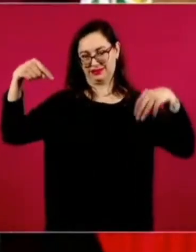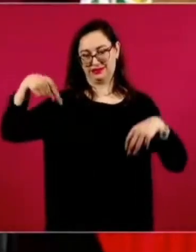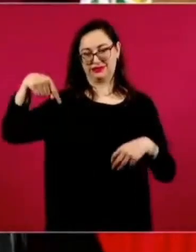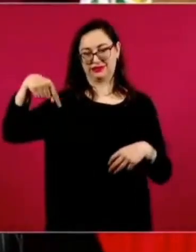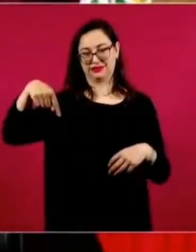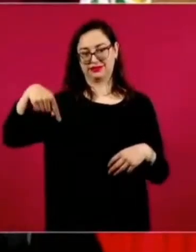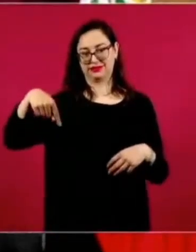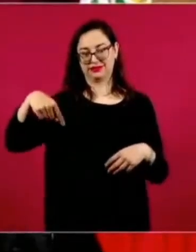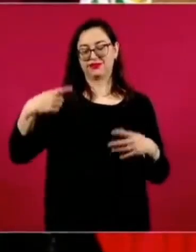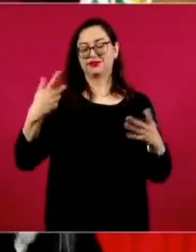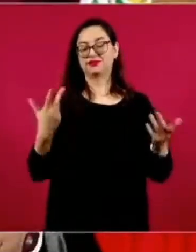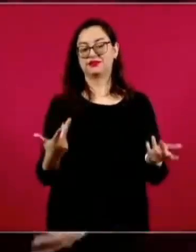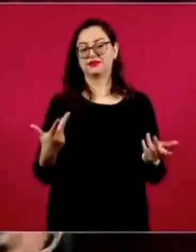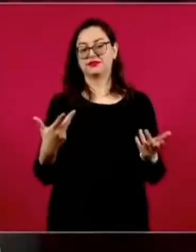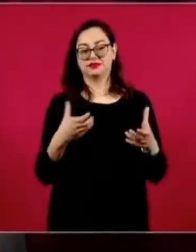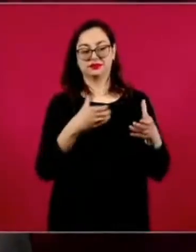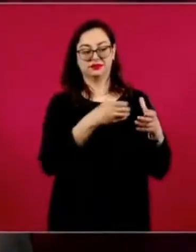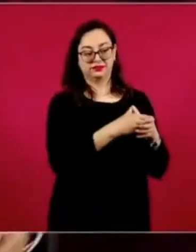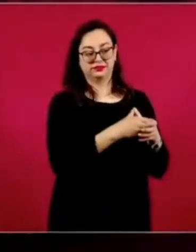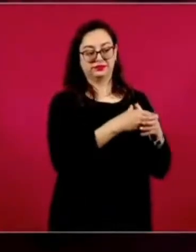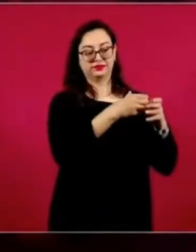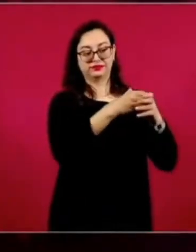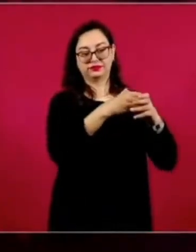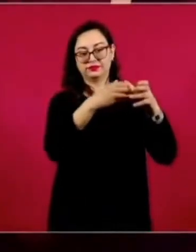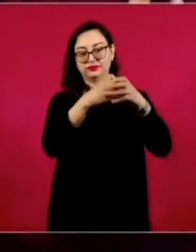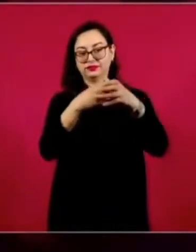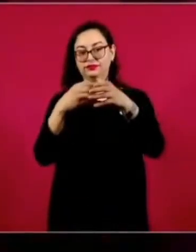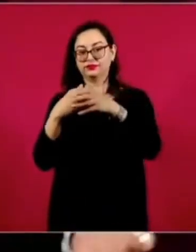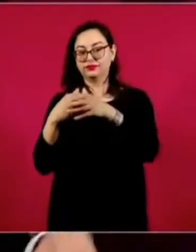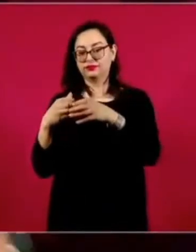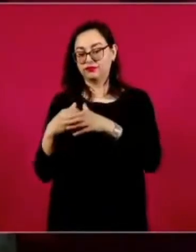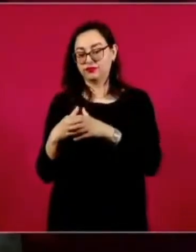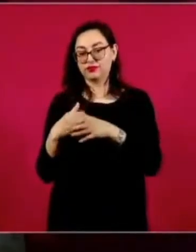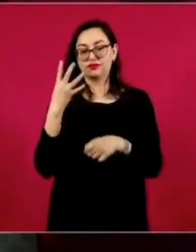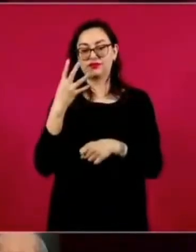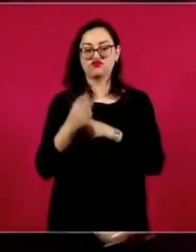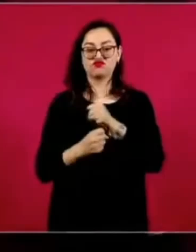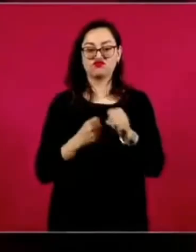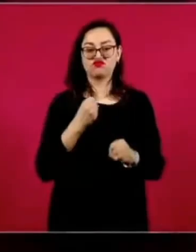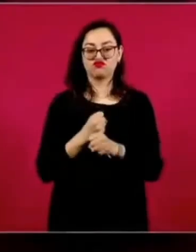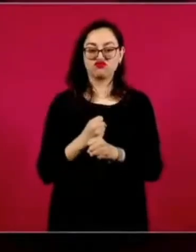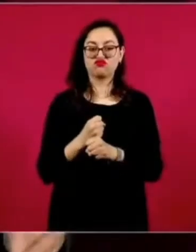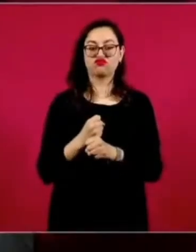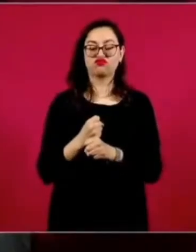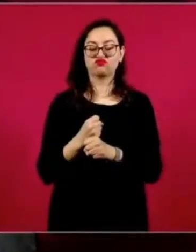los sectores, a pedirle de cada 4 años que